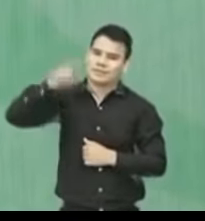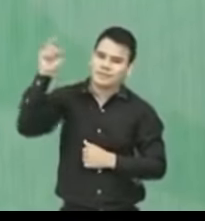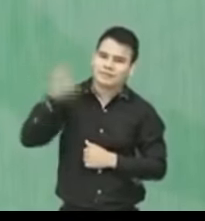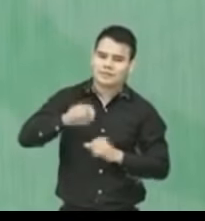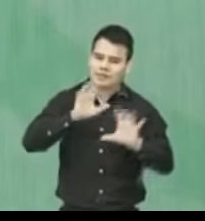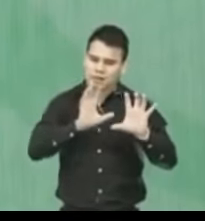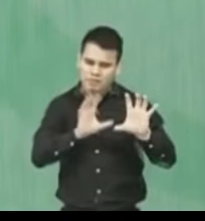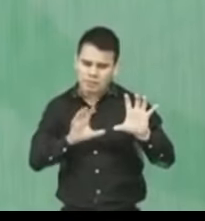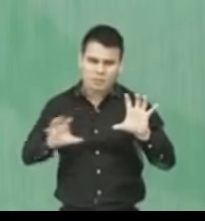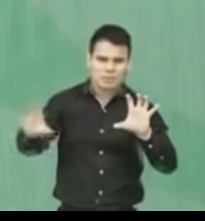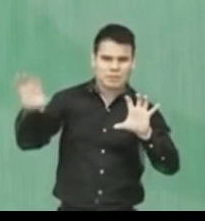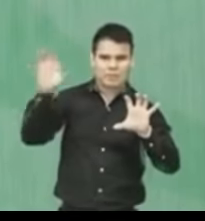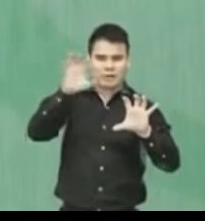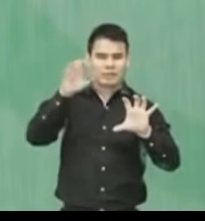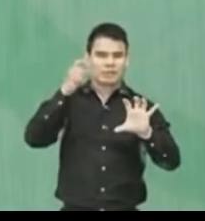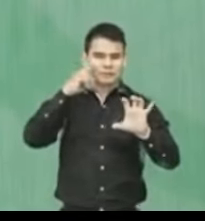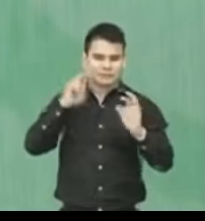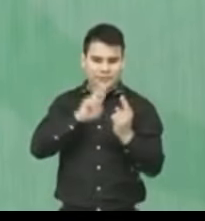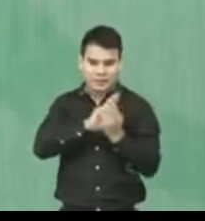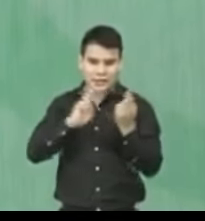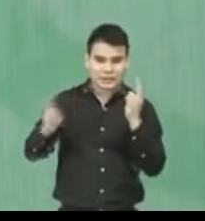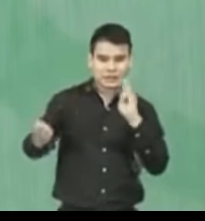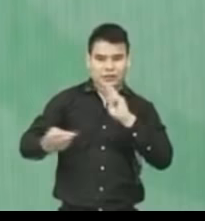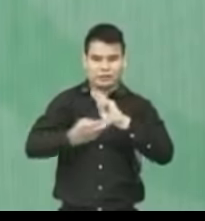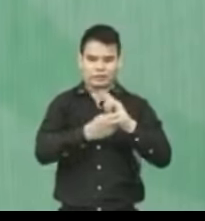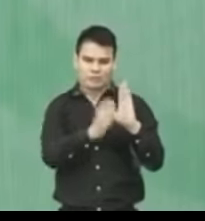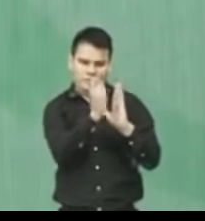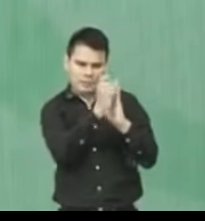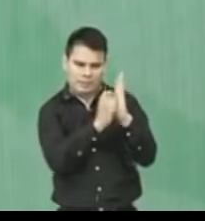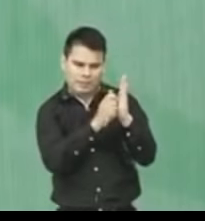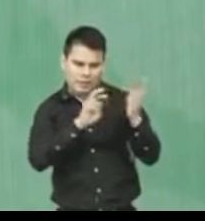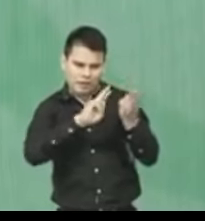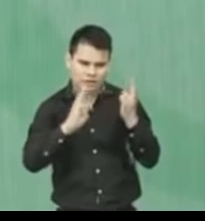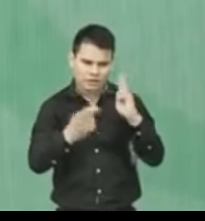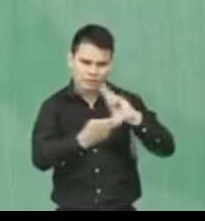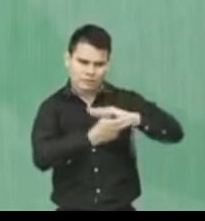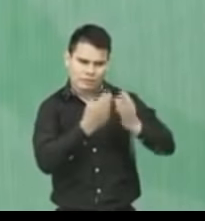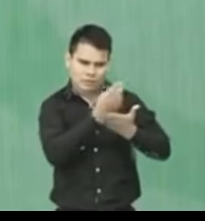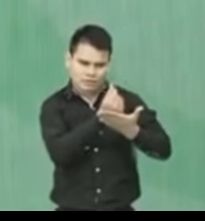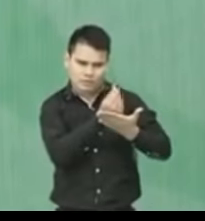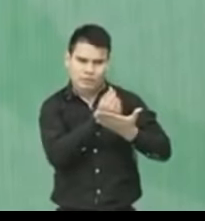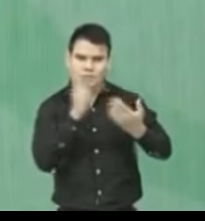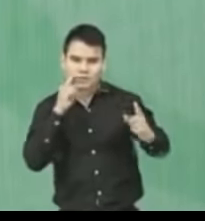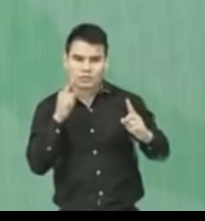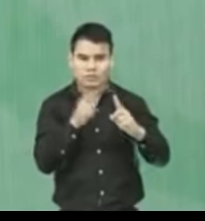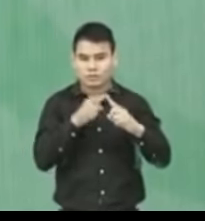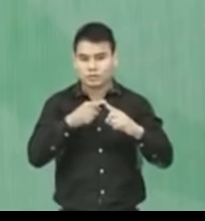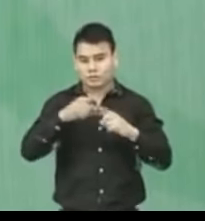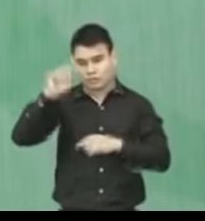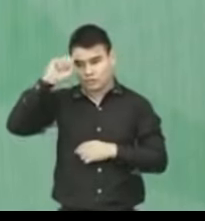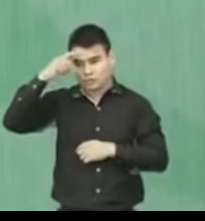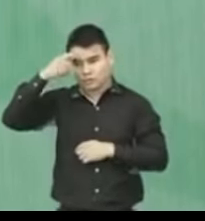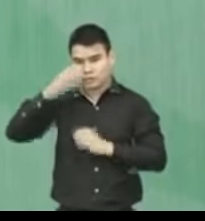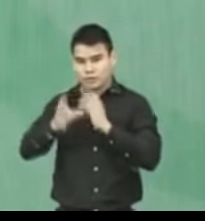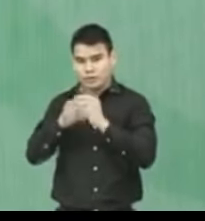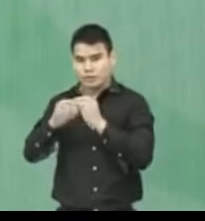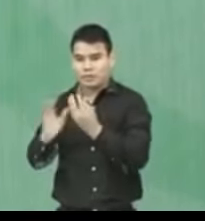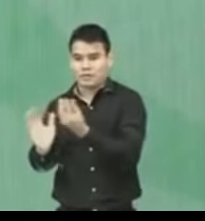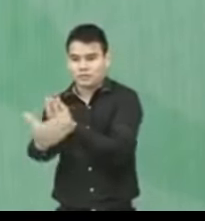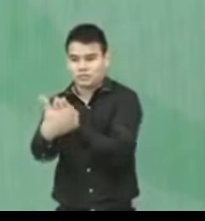que afrontar reformas para estabilizar las finanzas públicas pero garantizar también la protección de los más